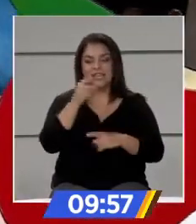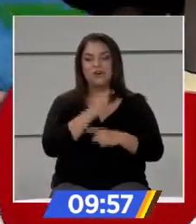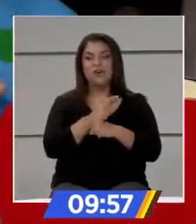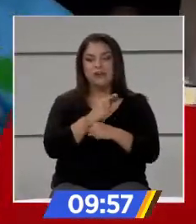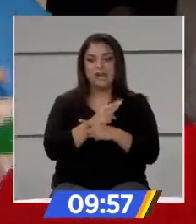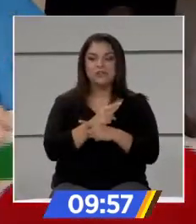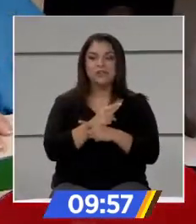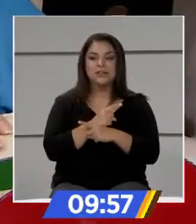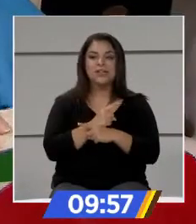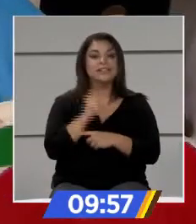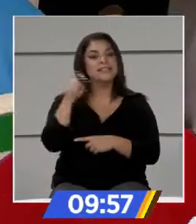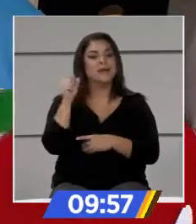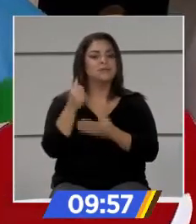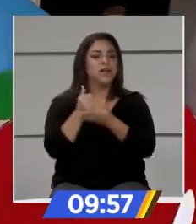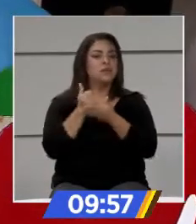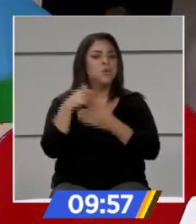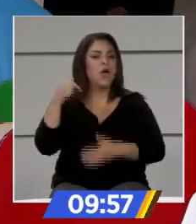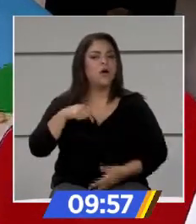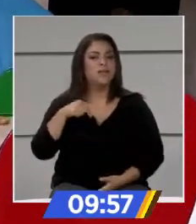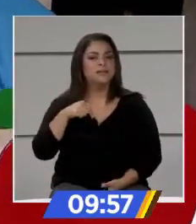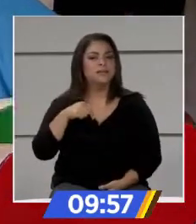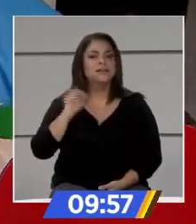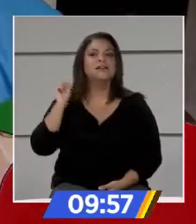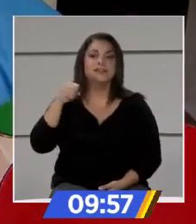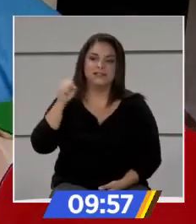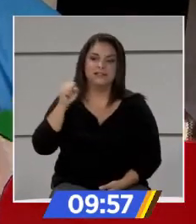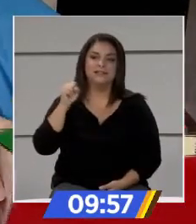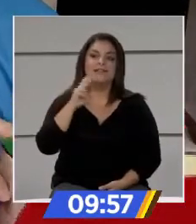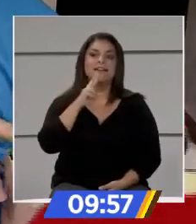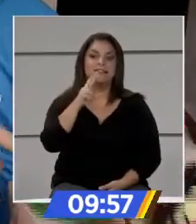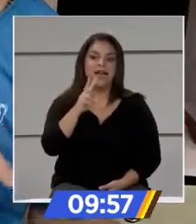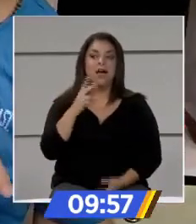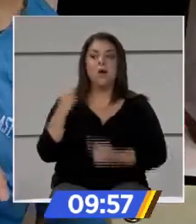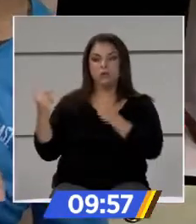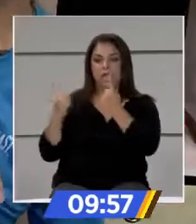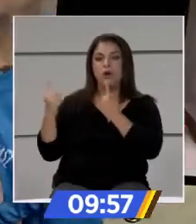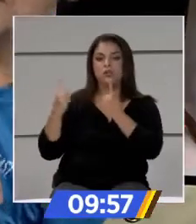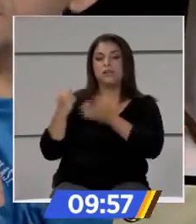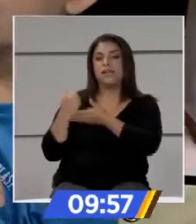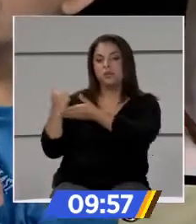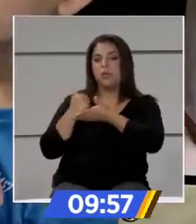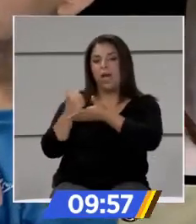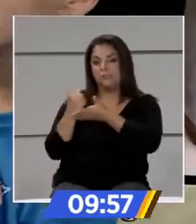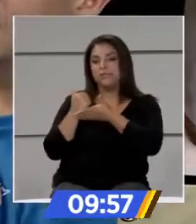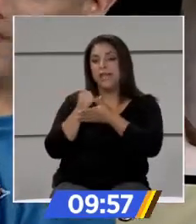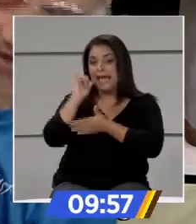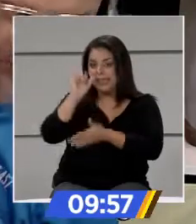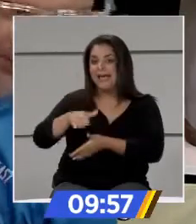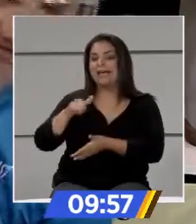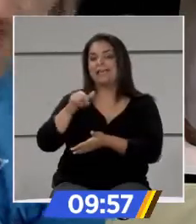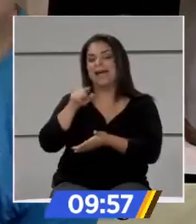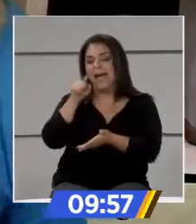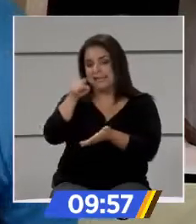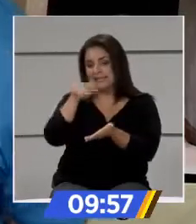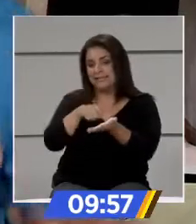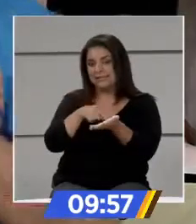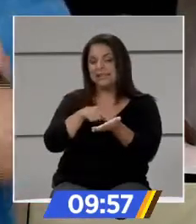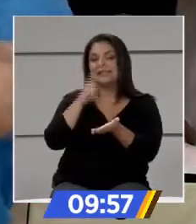Y necesitamos ayuda hoy. Sí. ¿Verdad? Uno a otro nos ayudamos. Así es como debe de ser en todas